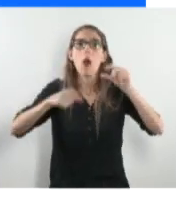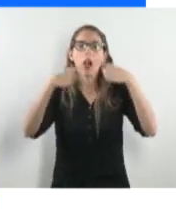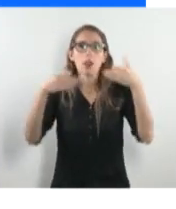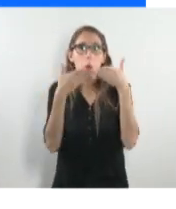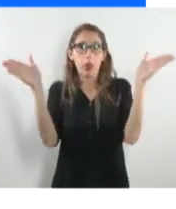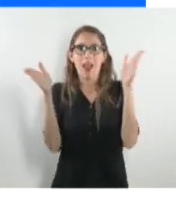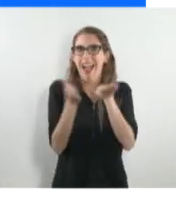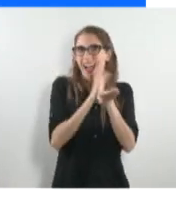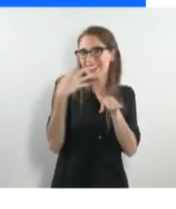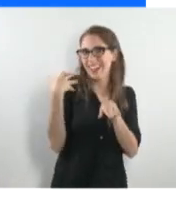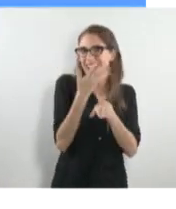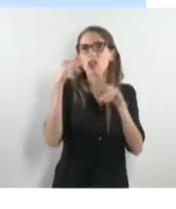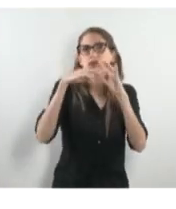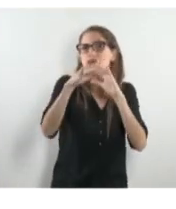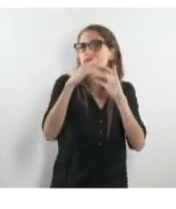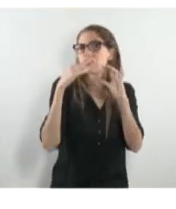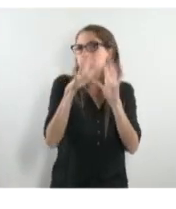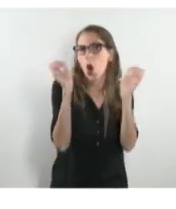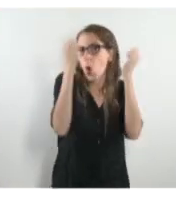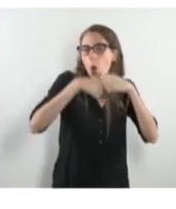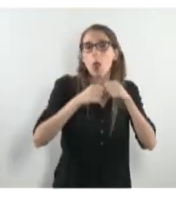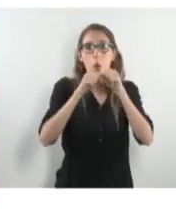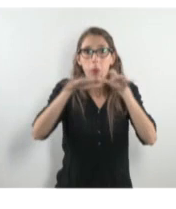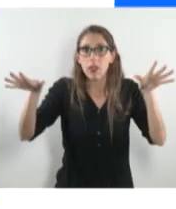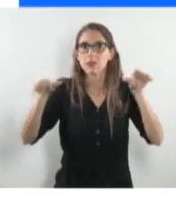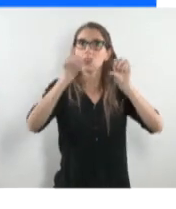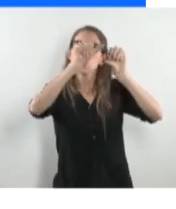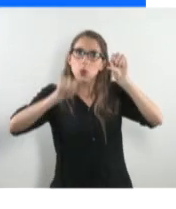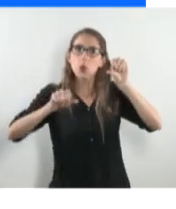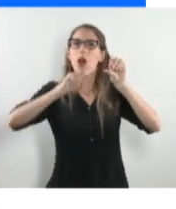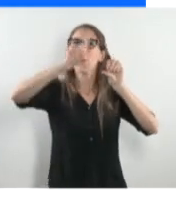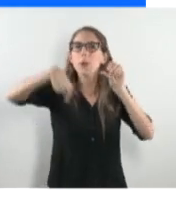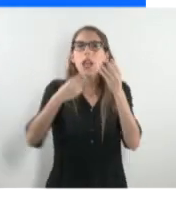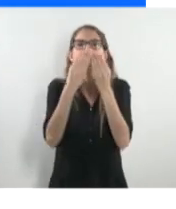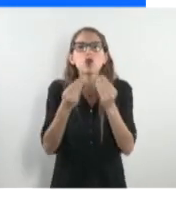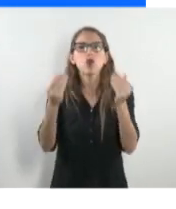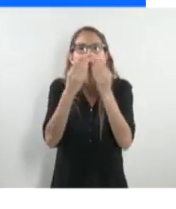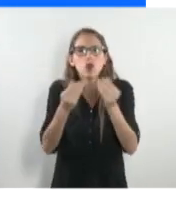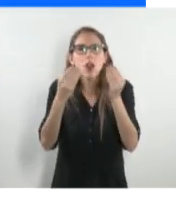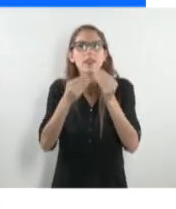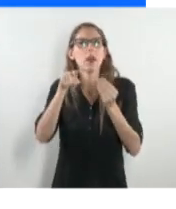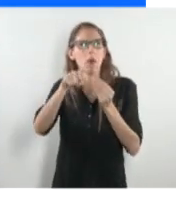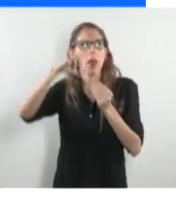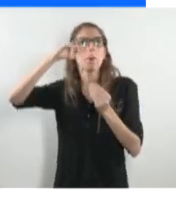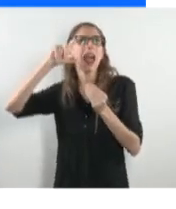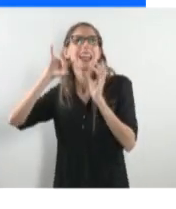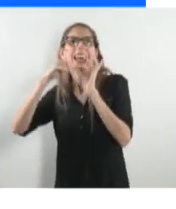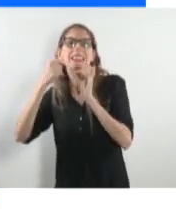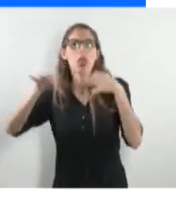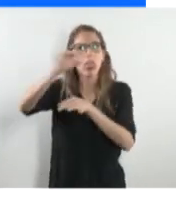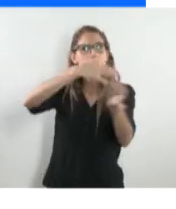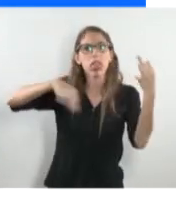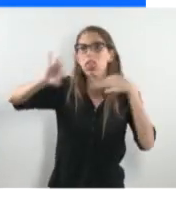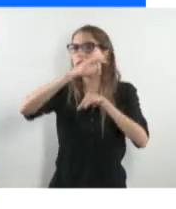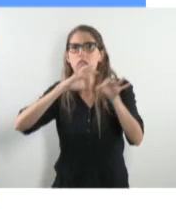están ocultas. Las células que recubren el vaso liberan una sustancia que inhibe la agregación y las plaquetas circulan desagregadas. Ante